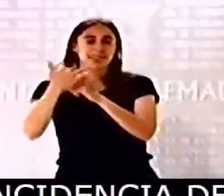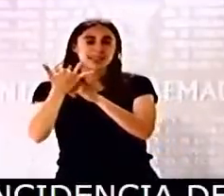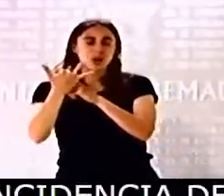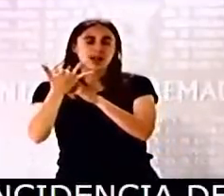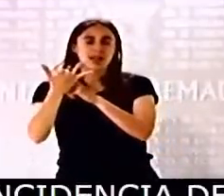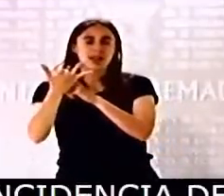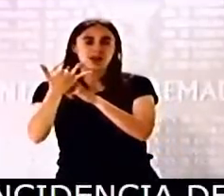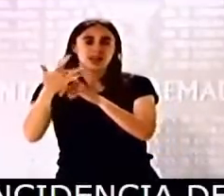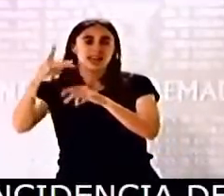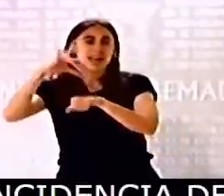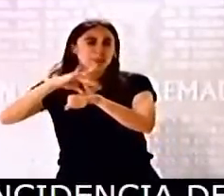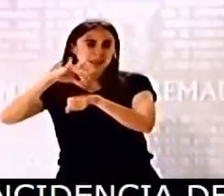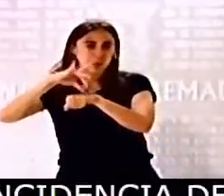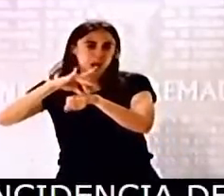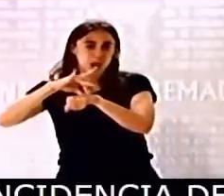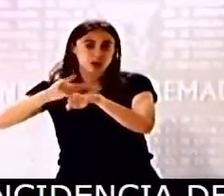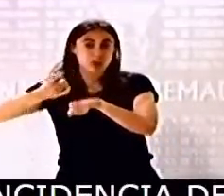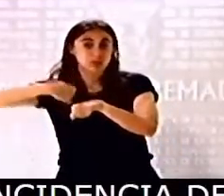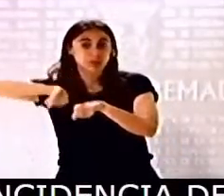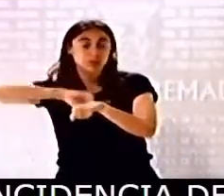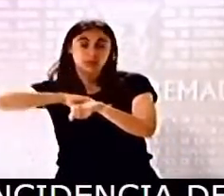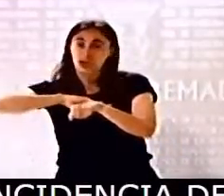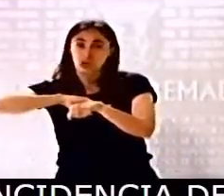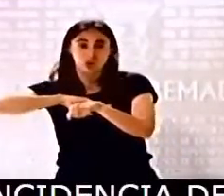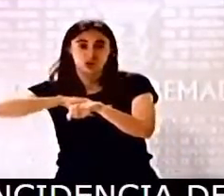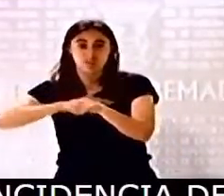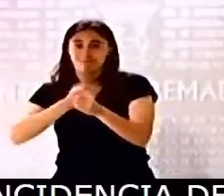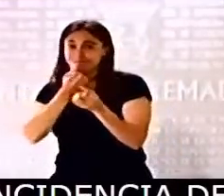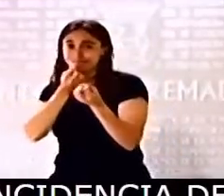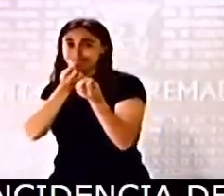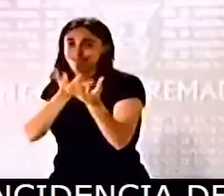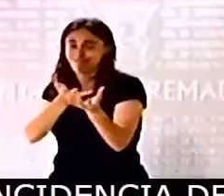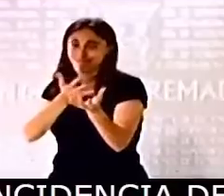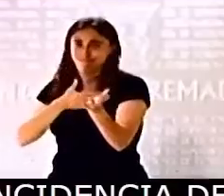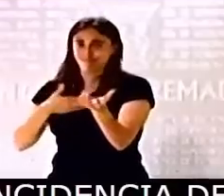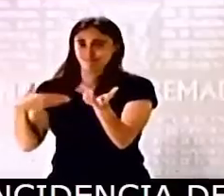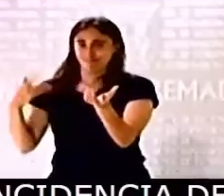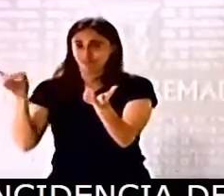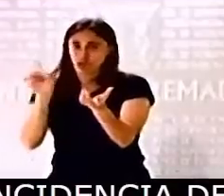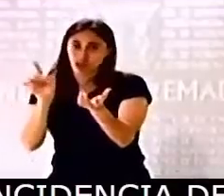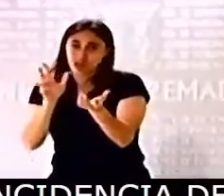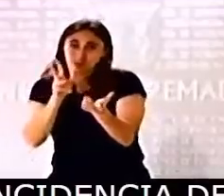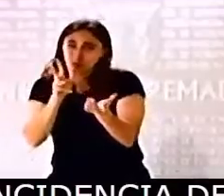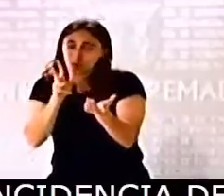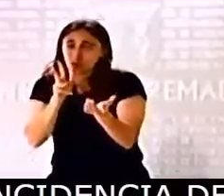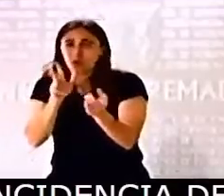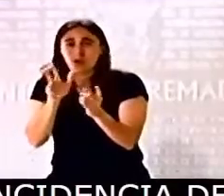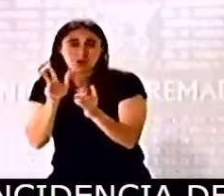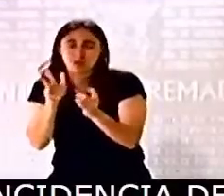epidemiológico que no nos hubiese gustado notificar en ningún caso,